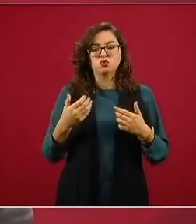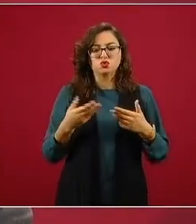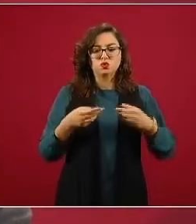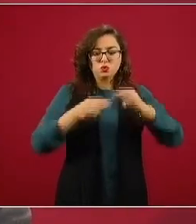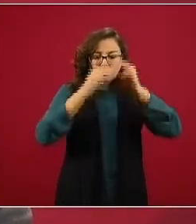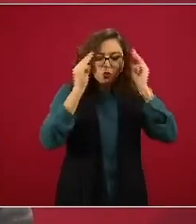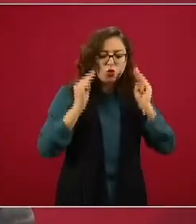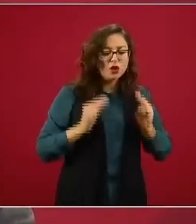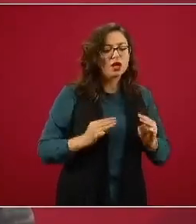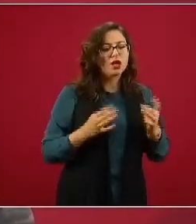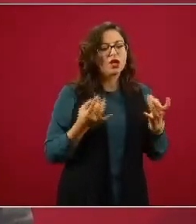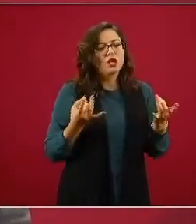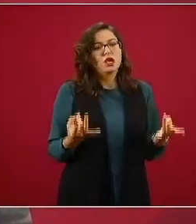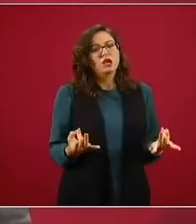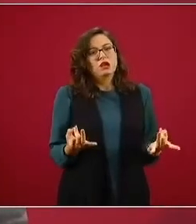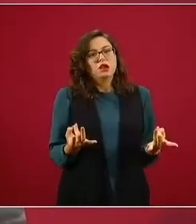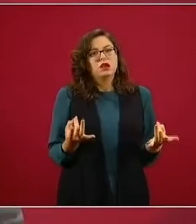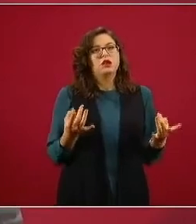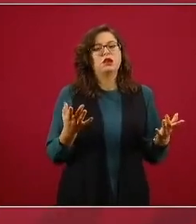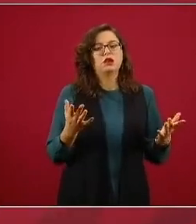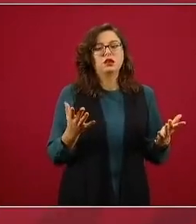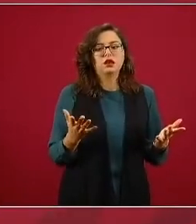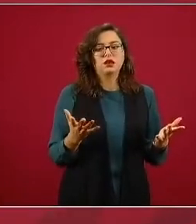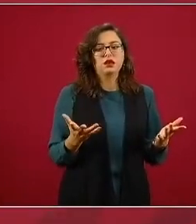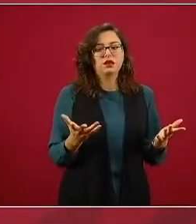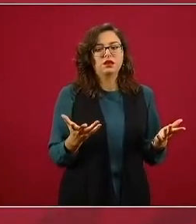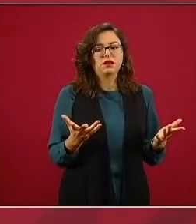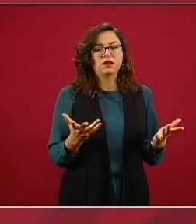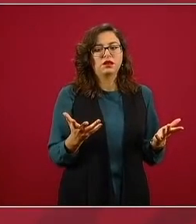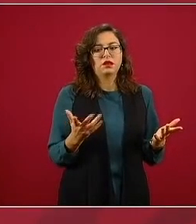dedicados a la meditación, y esto es política,